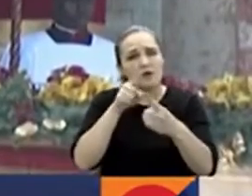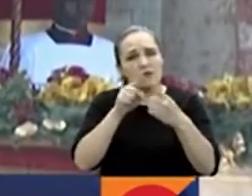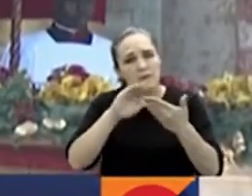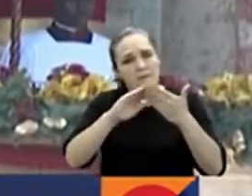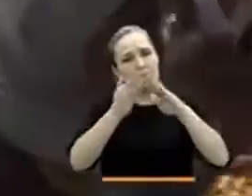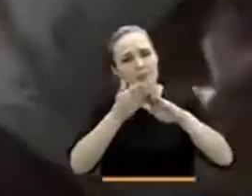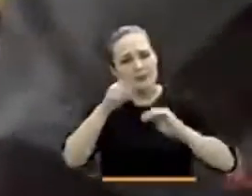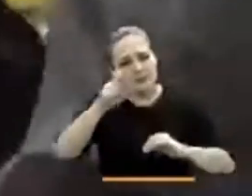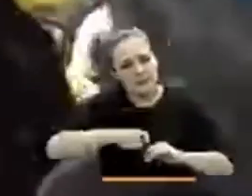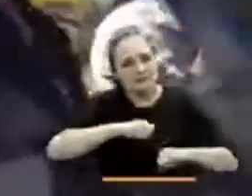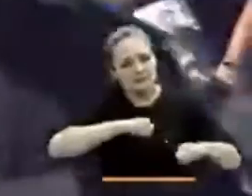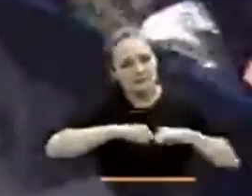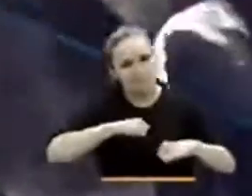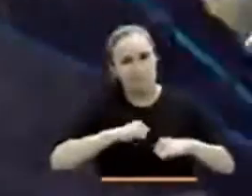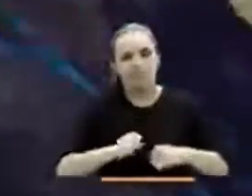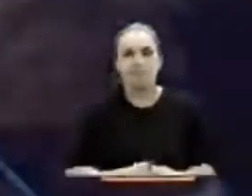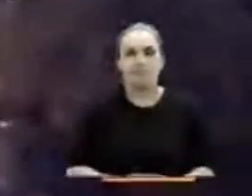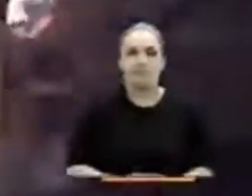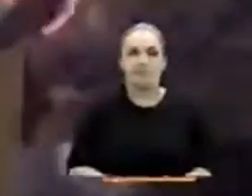país.